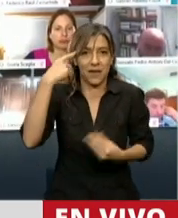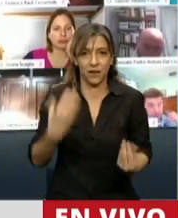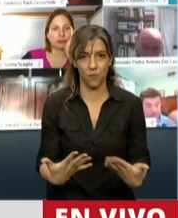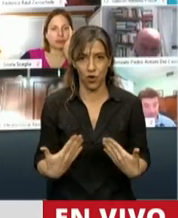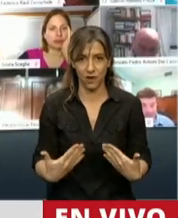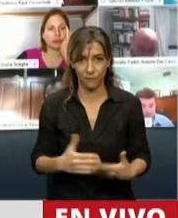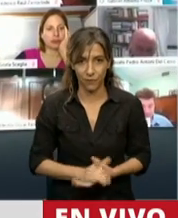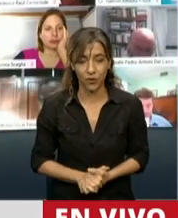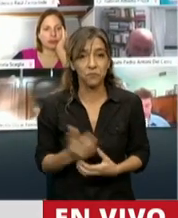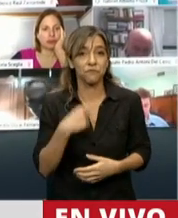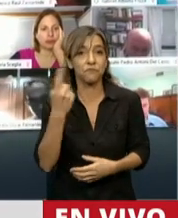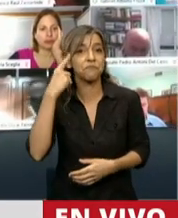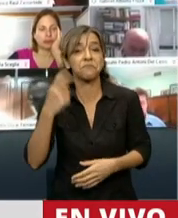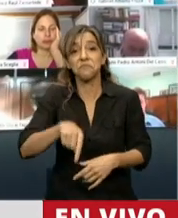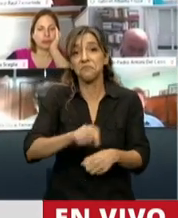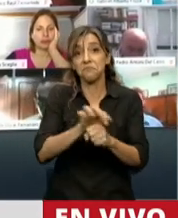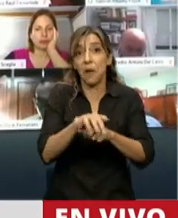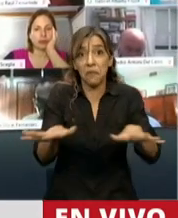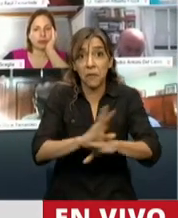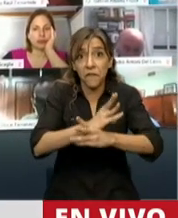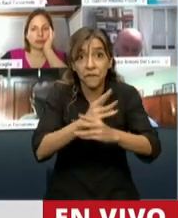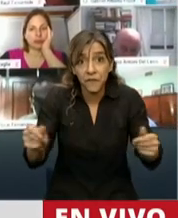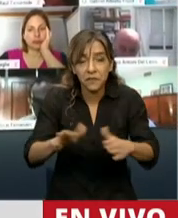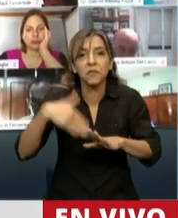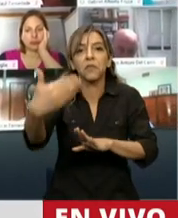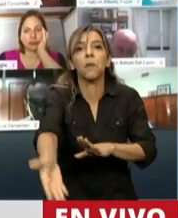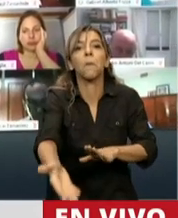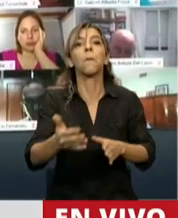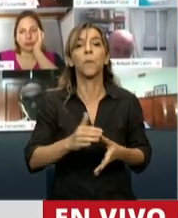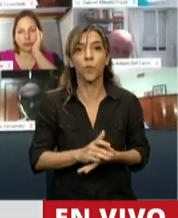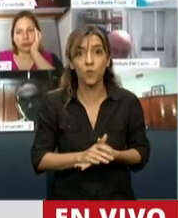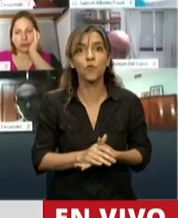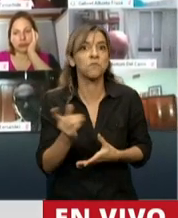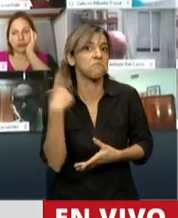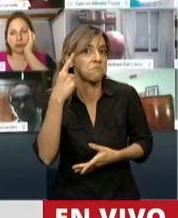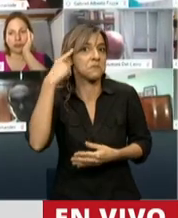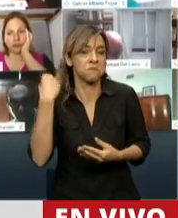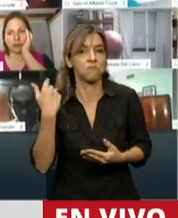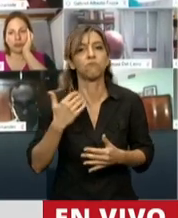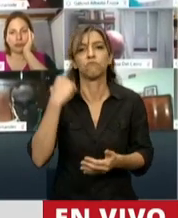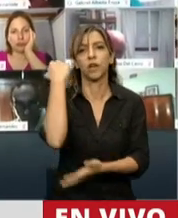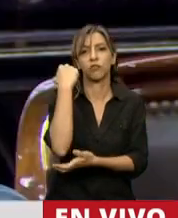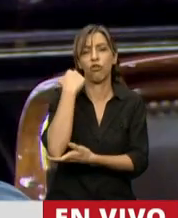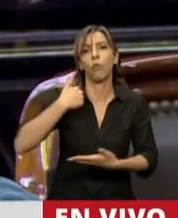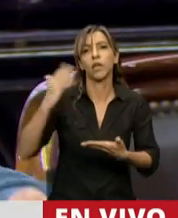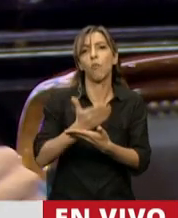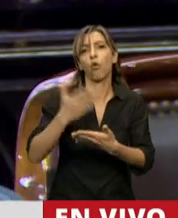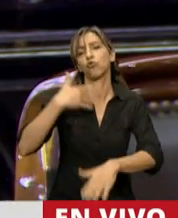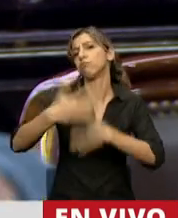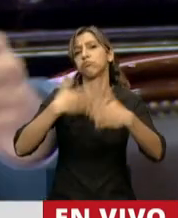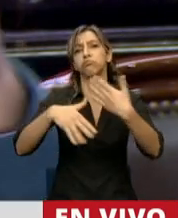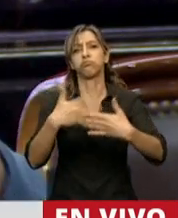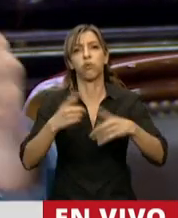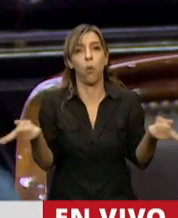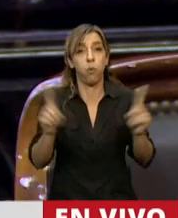pase la pandemia, en el mejor de los casos se reactiva la economía y recuperamos los niveles